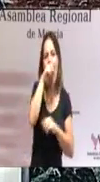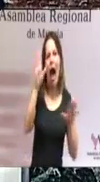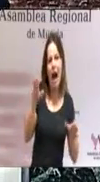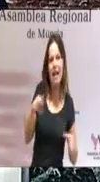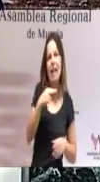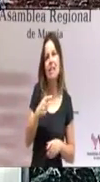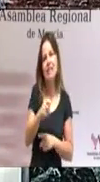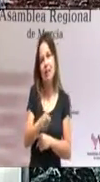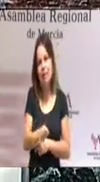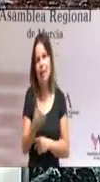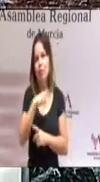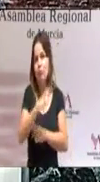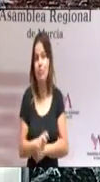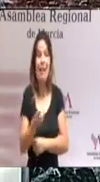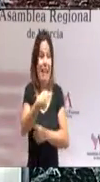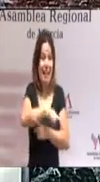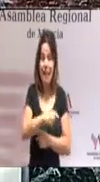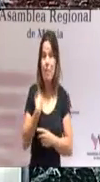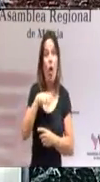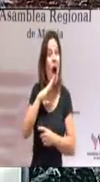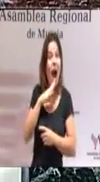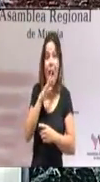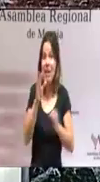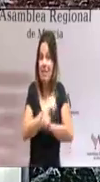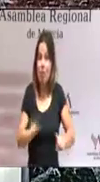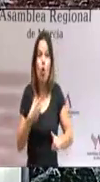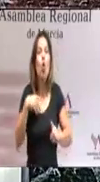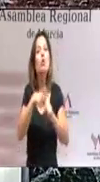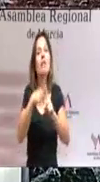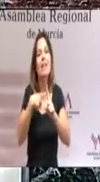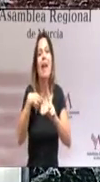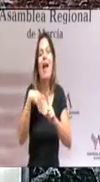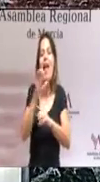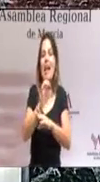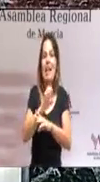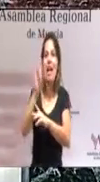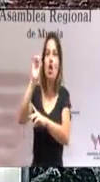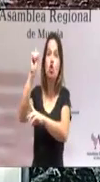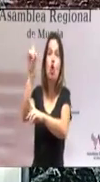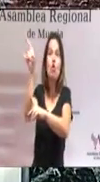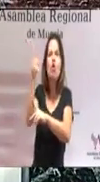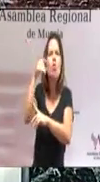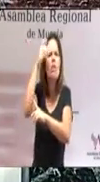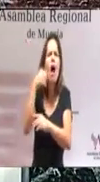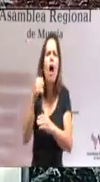Pinatar. Ninguna está alimentada, ni entonces ni ahora, por energía fotovoltaica. ¿Esa idea se le ha ocurrido cuándo?